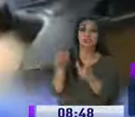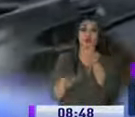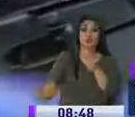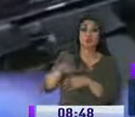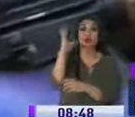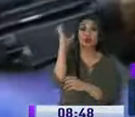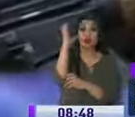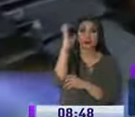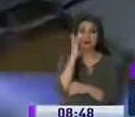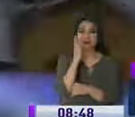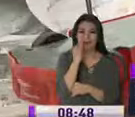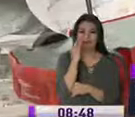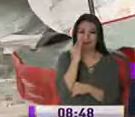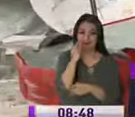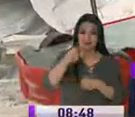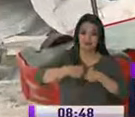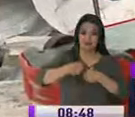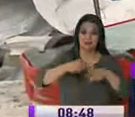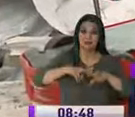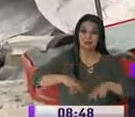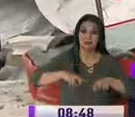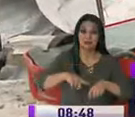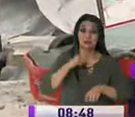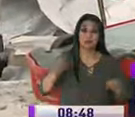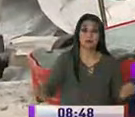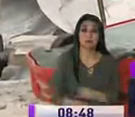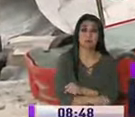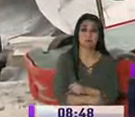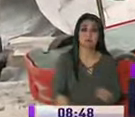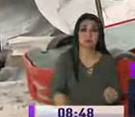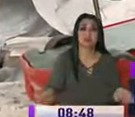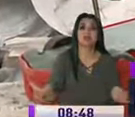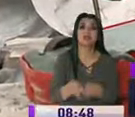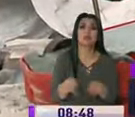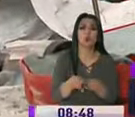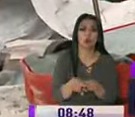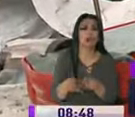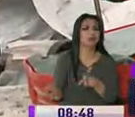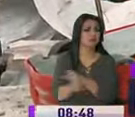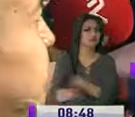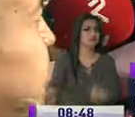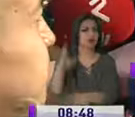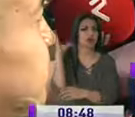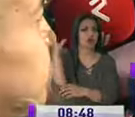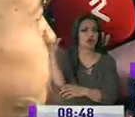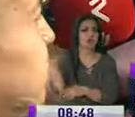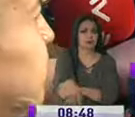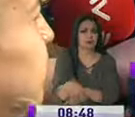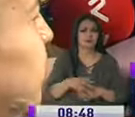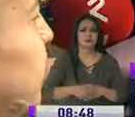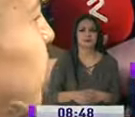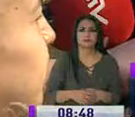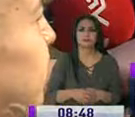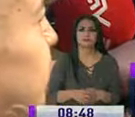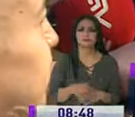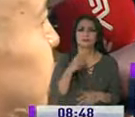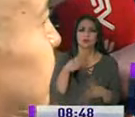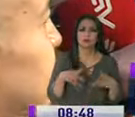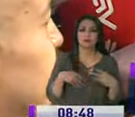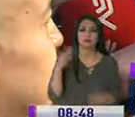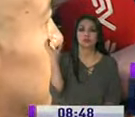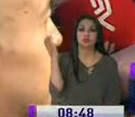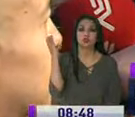político de la Asamblea. Su director está obligado a responder y a informar en lo que le corresponde a la Asamblea Nacional. Por ello esperan